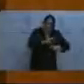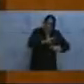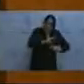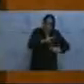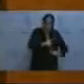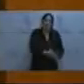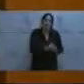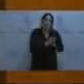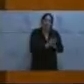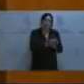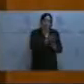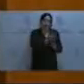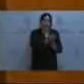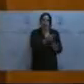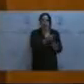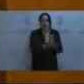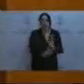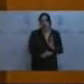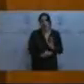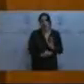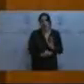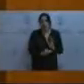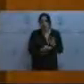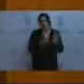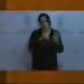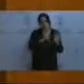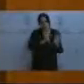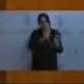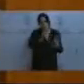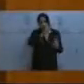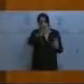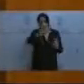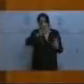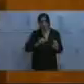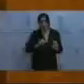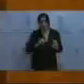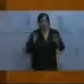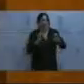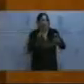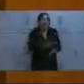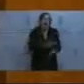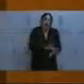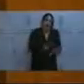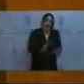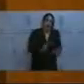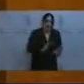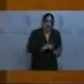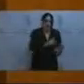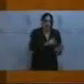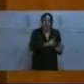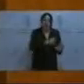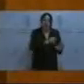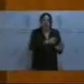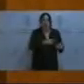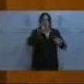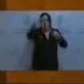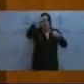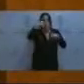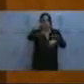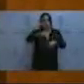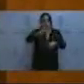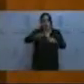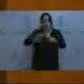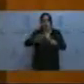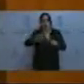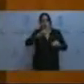pedimos que rectifique, señora Álvarez, con este asunto antes de dimitir. Le pedimos que rectifique. No deje este muerto a su sucesor. No